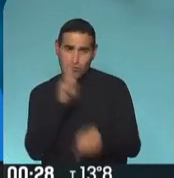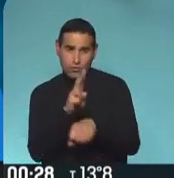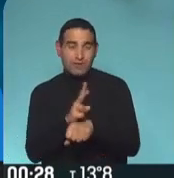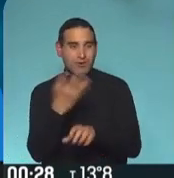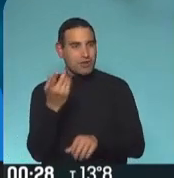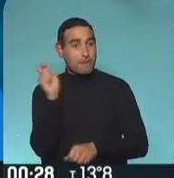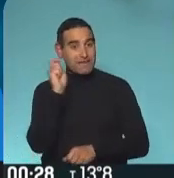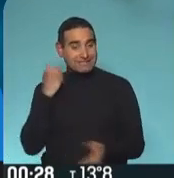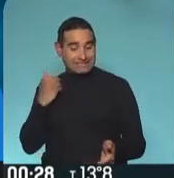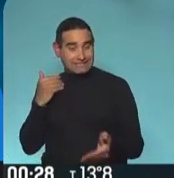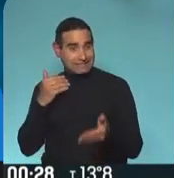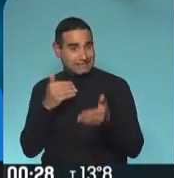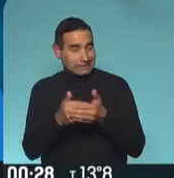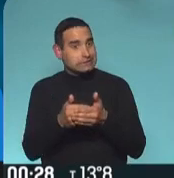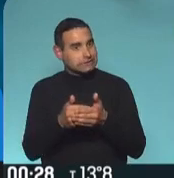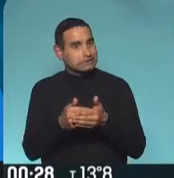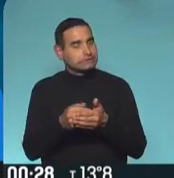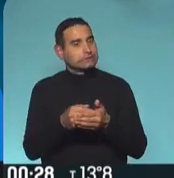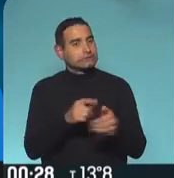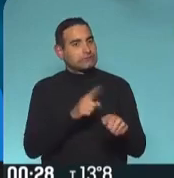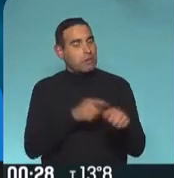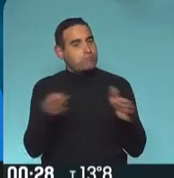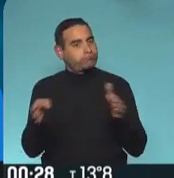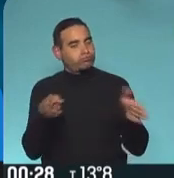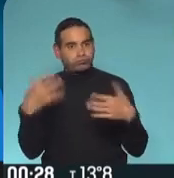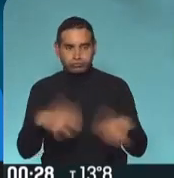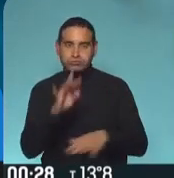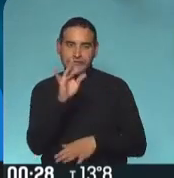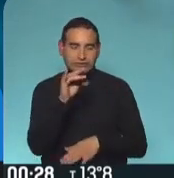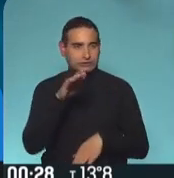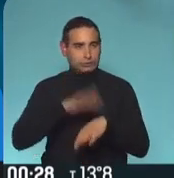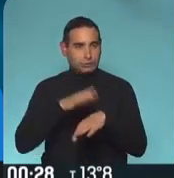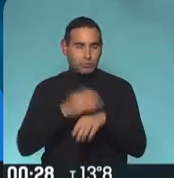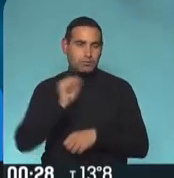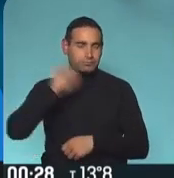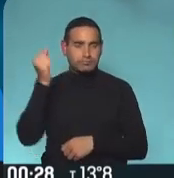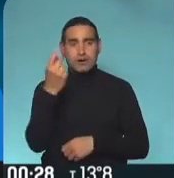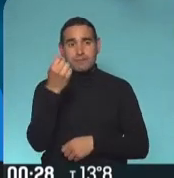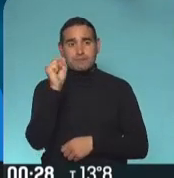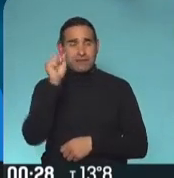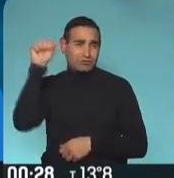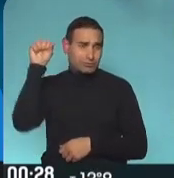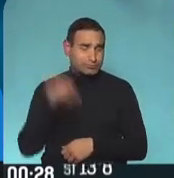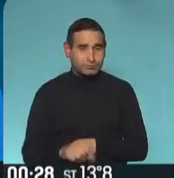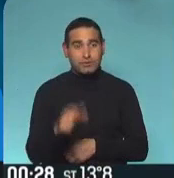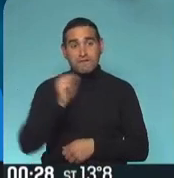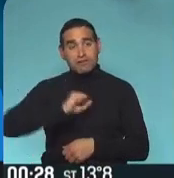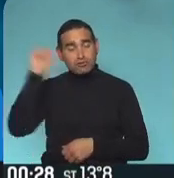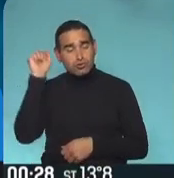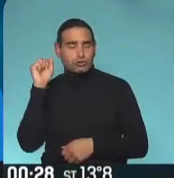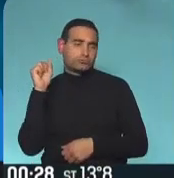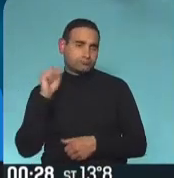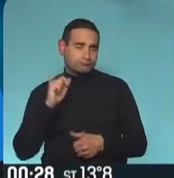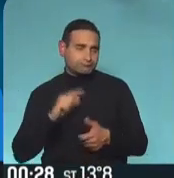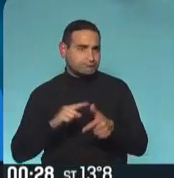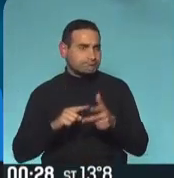meses hemos vivido periodos bastante críticos en términos macroeconómicos, la devaluación se traslada a inflación y eso,